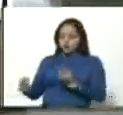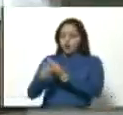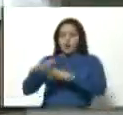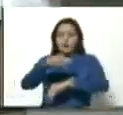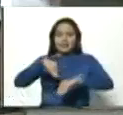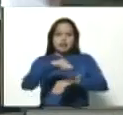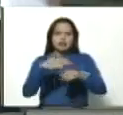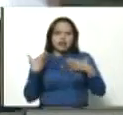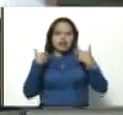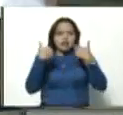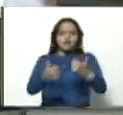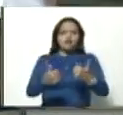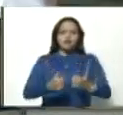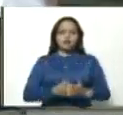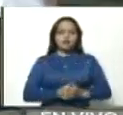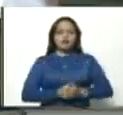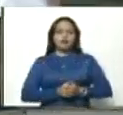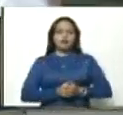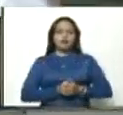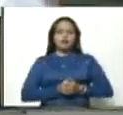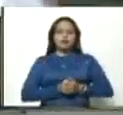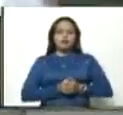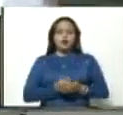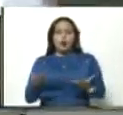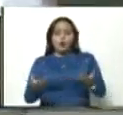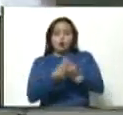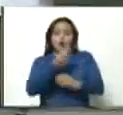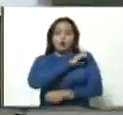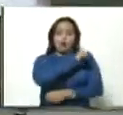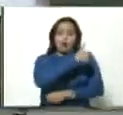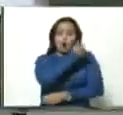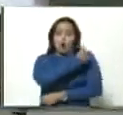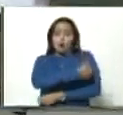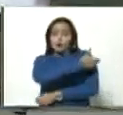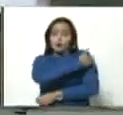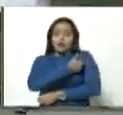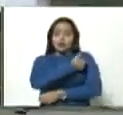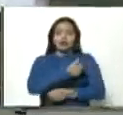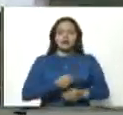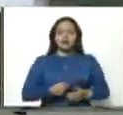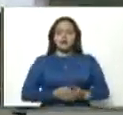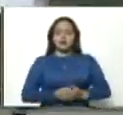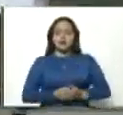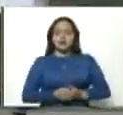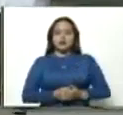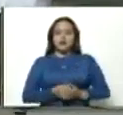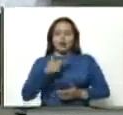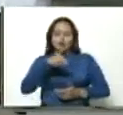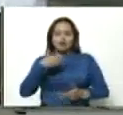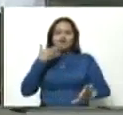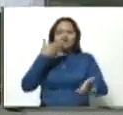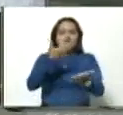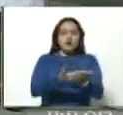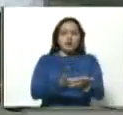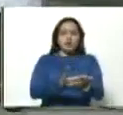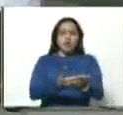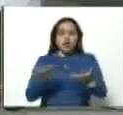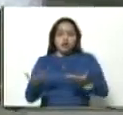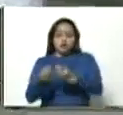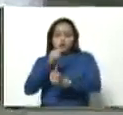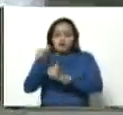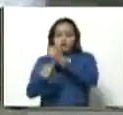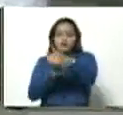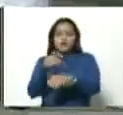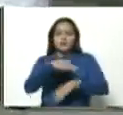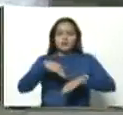Poder Popular para la Salud, con la directora de este hospital, la doctora Rosalvina Hurtado, a quien agradecemos, y el viceministro Marín, quien